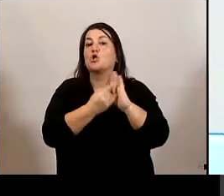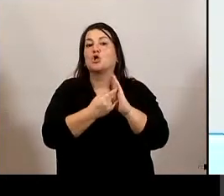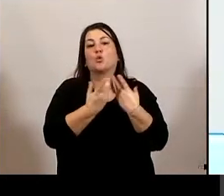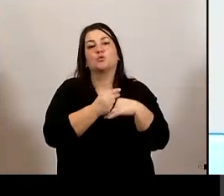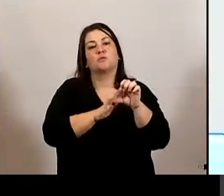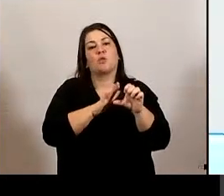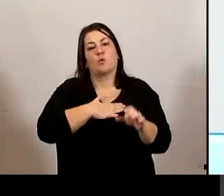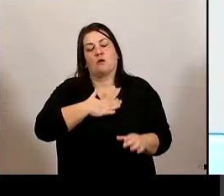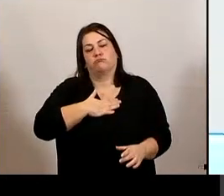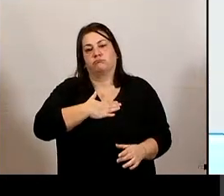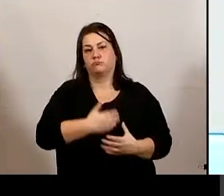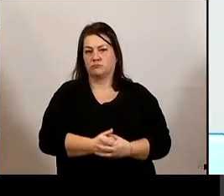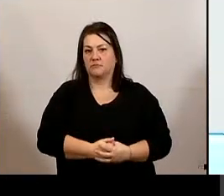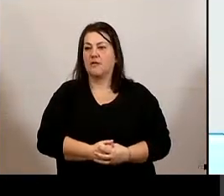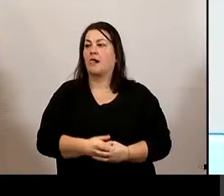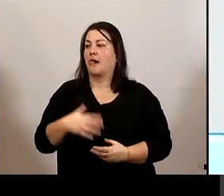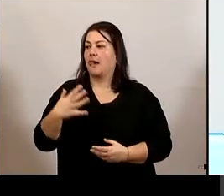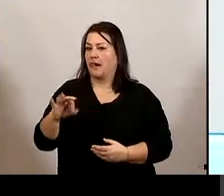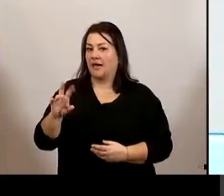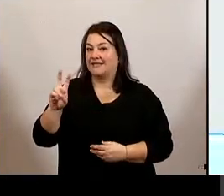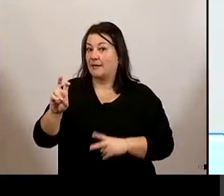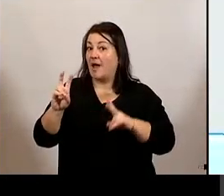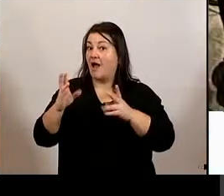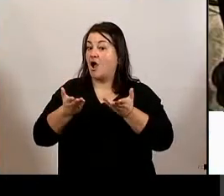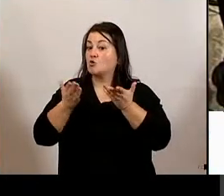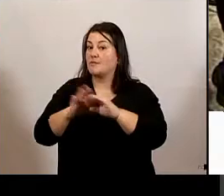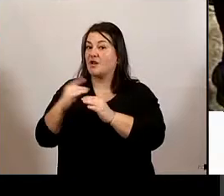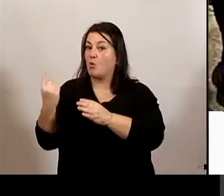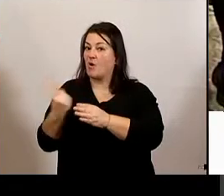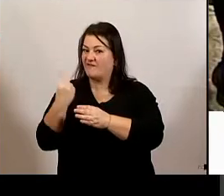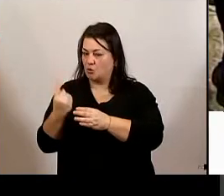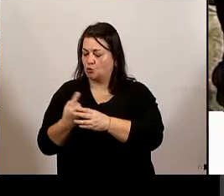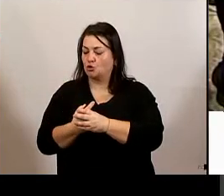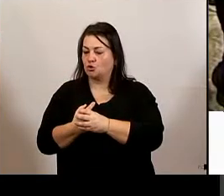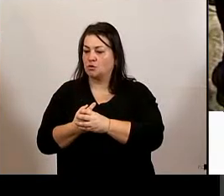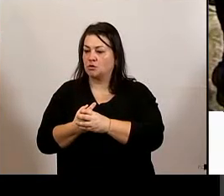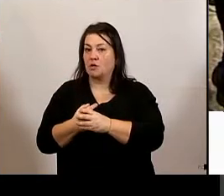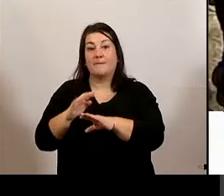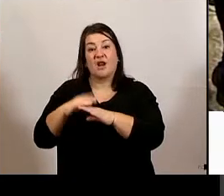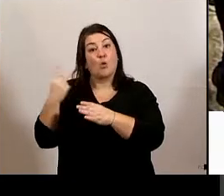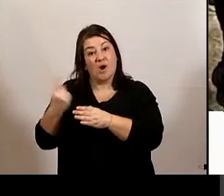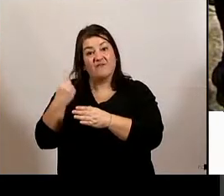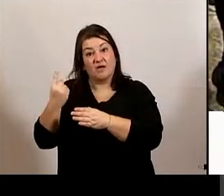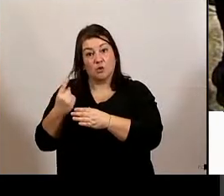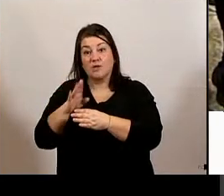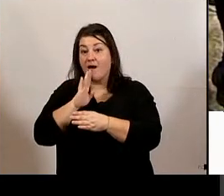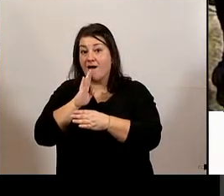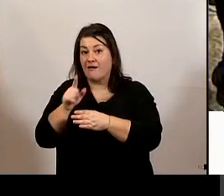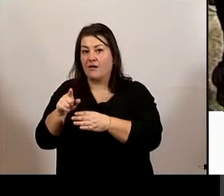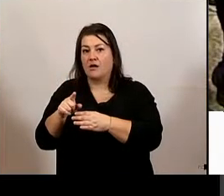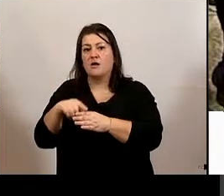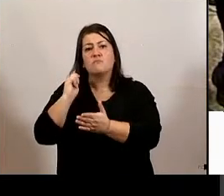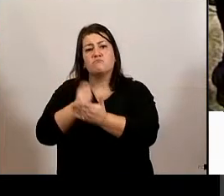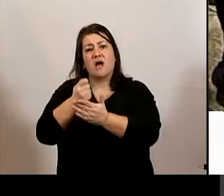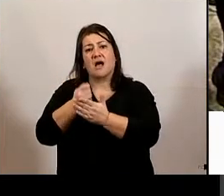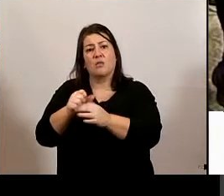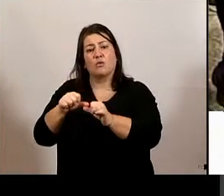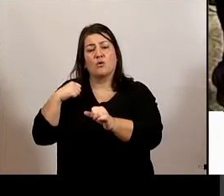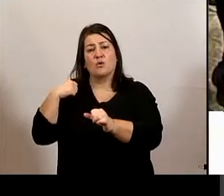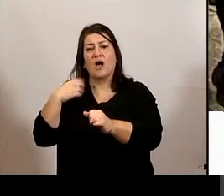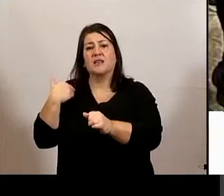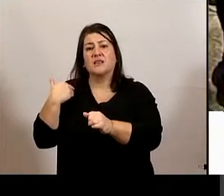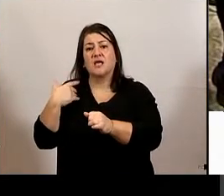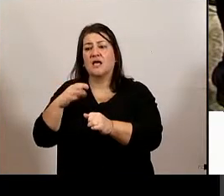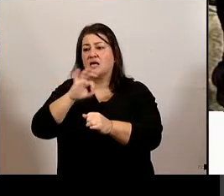Junta. Sobre las ayudas para los huérfanos. Para los huérfanos sí. de violencia machista, un pago anual, ¿cuándo recibirán? ¿En